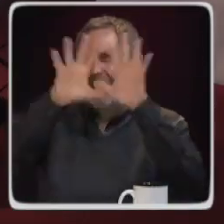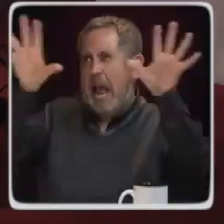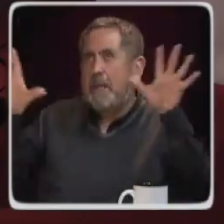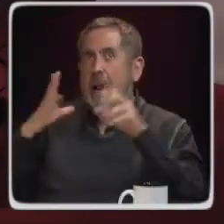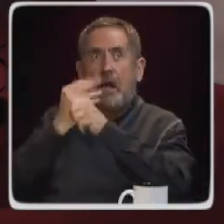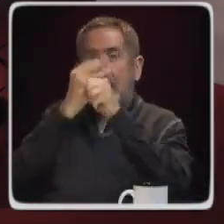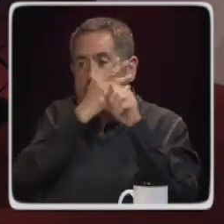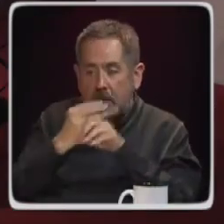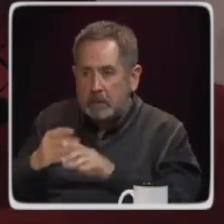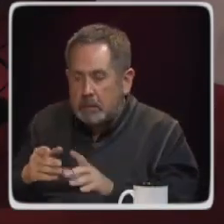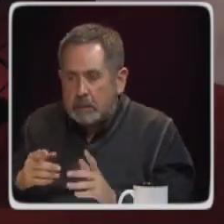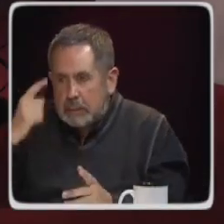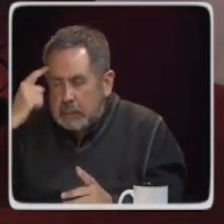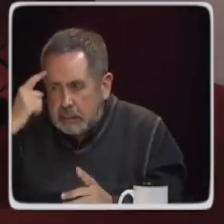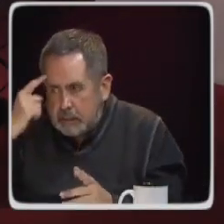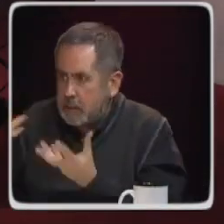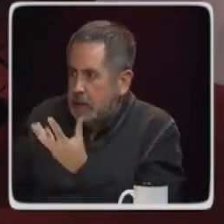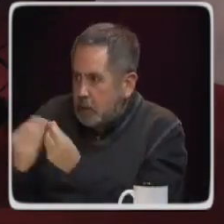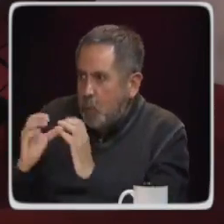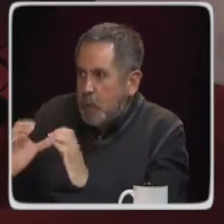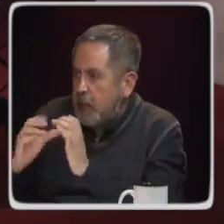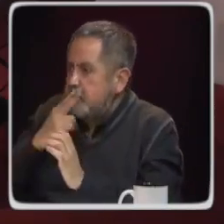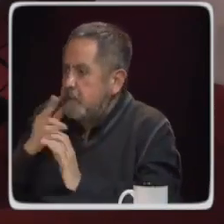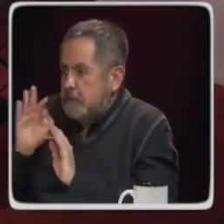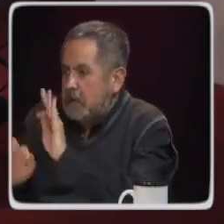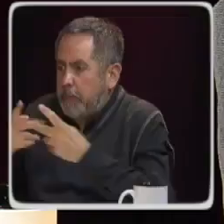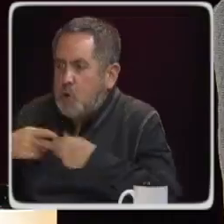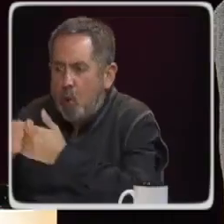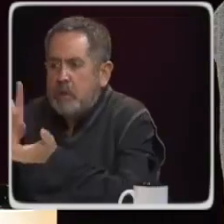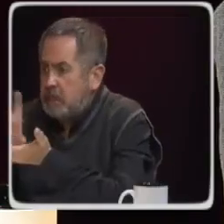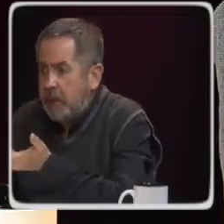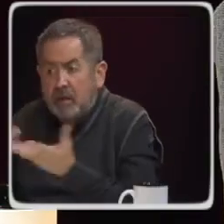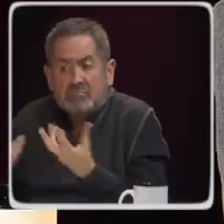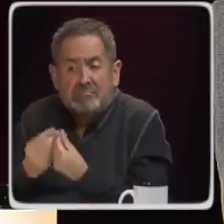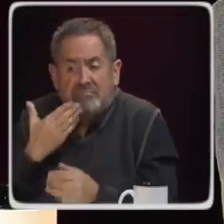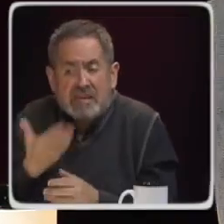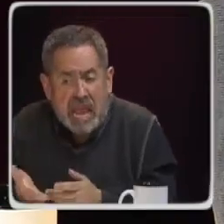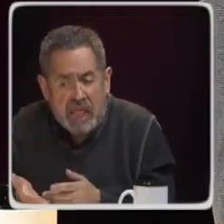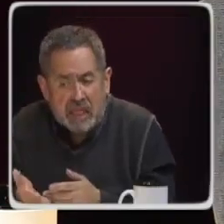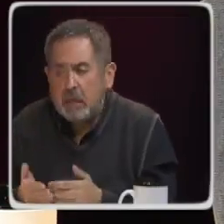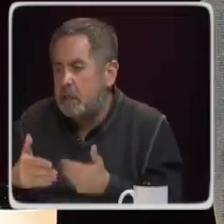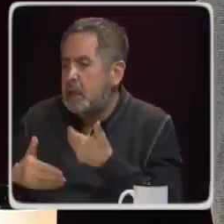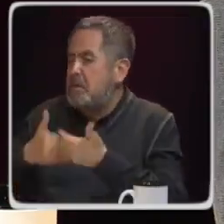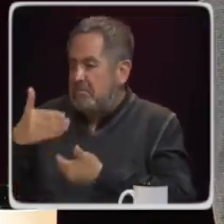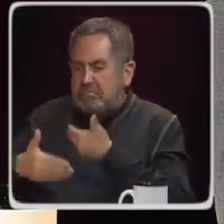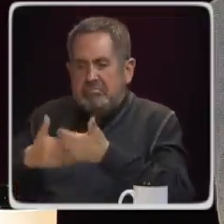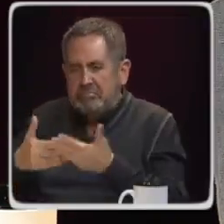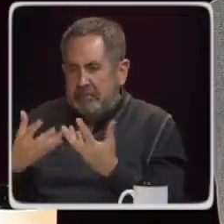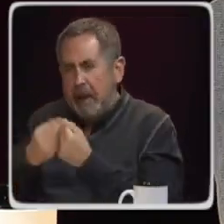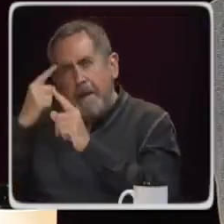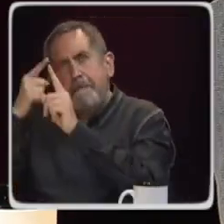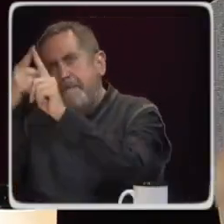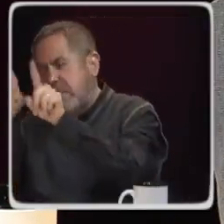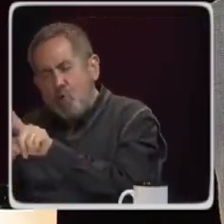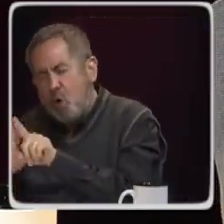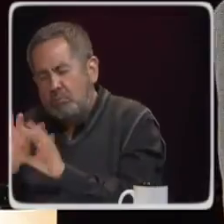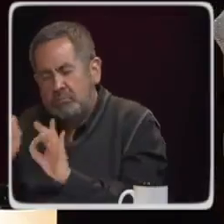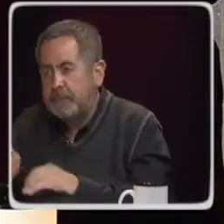la comunidad de las personas sordas y ahorita ya empieza a haber más difusión porque por nuestro idioma, que es diferente, que se